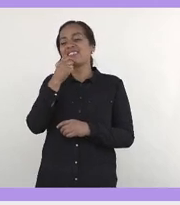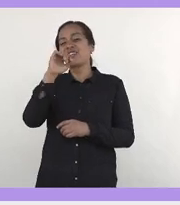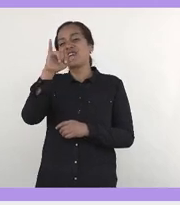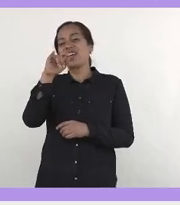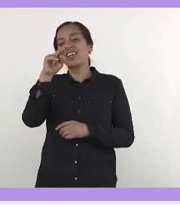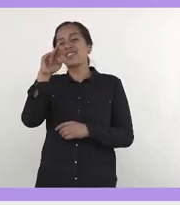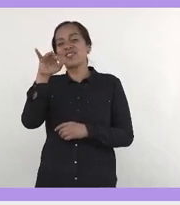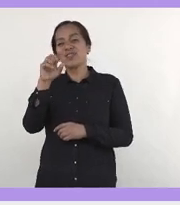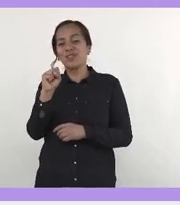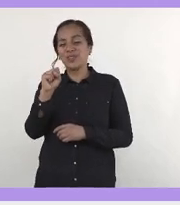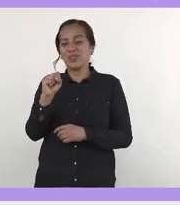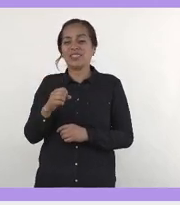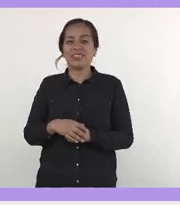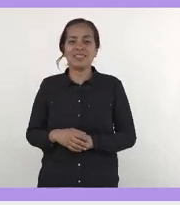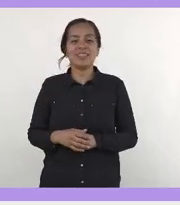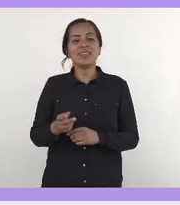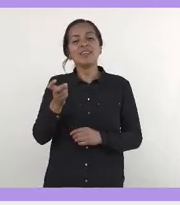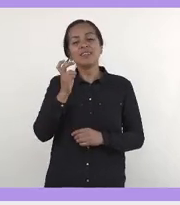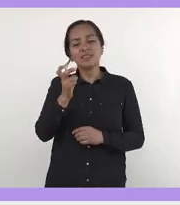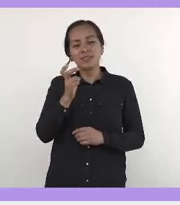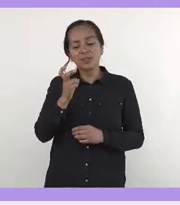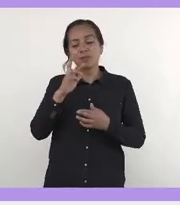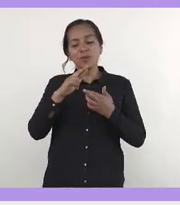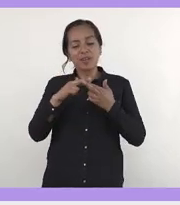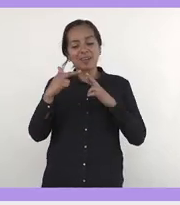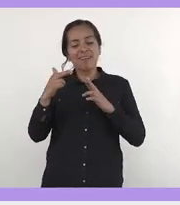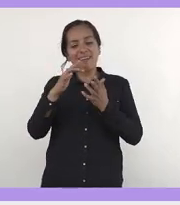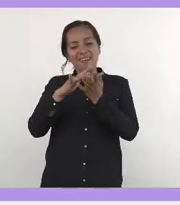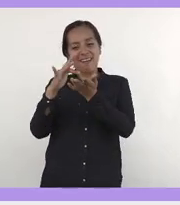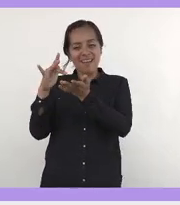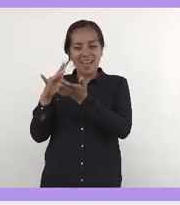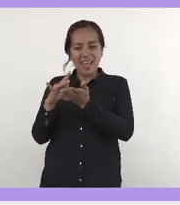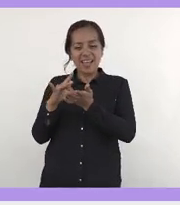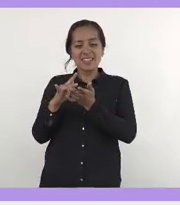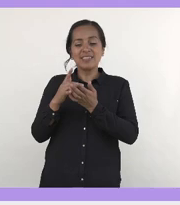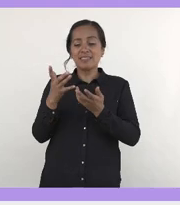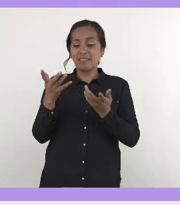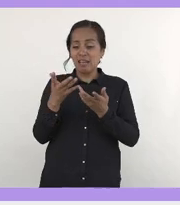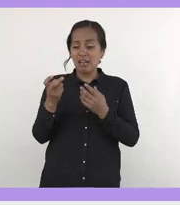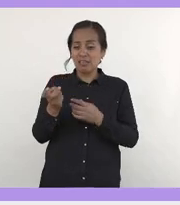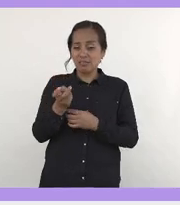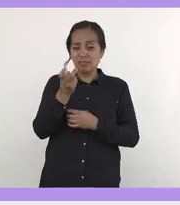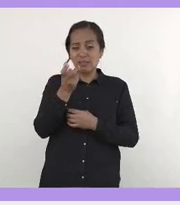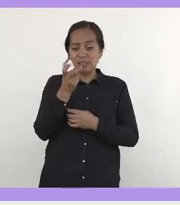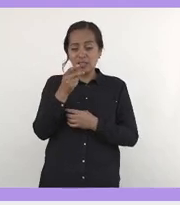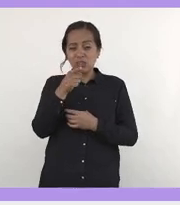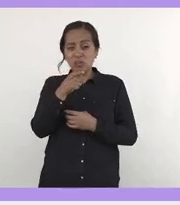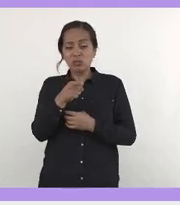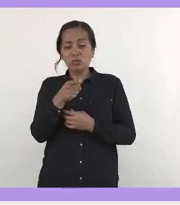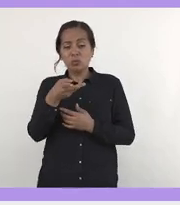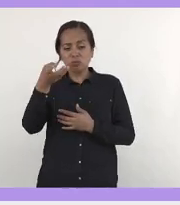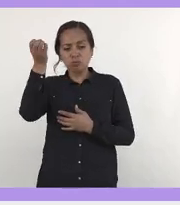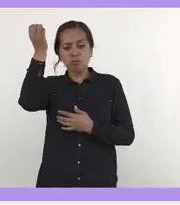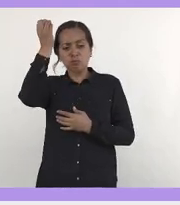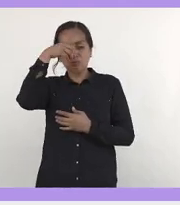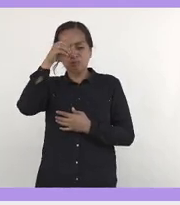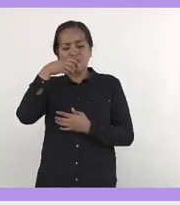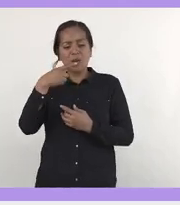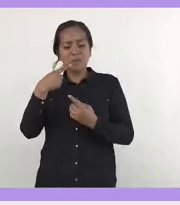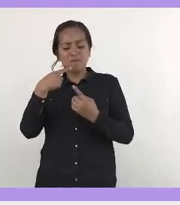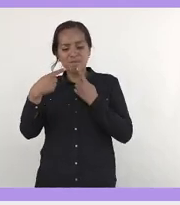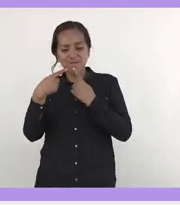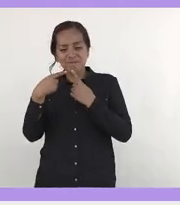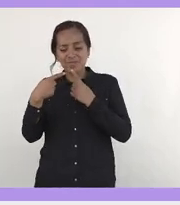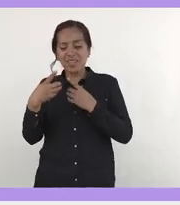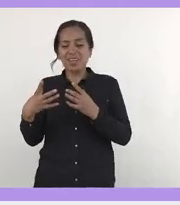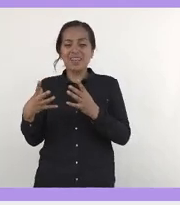entonces tiene mucho que ver agradezco mucho que que hagas este tipo de de comentarios o que nos